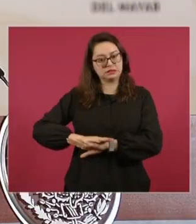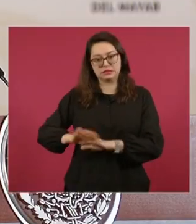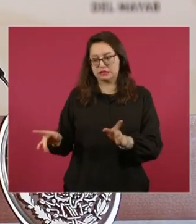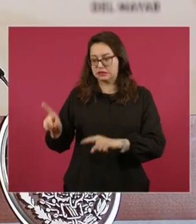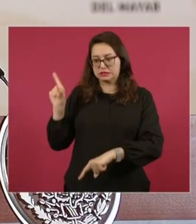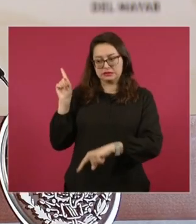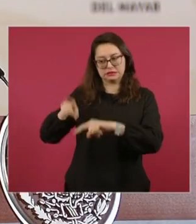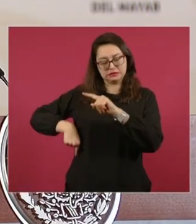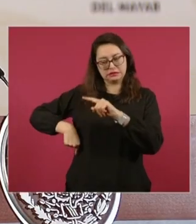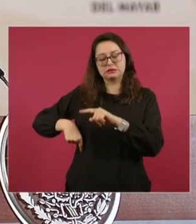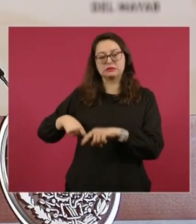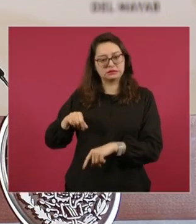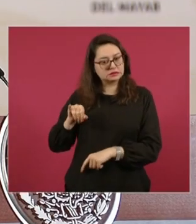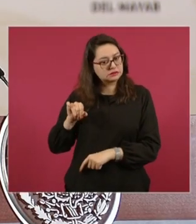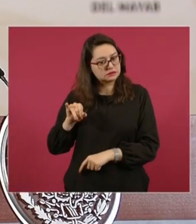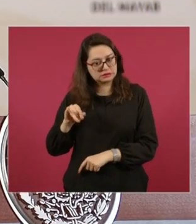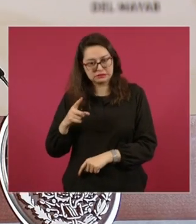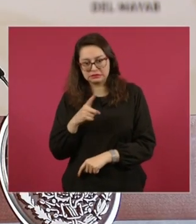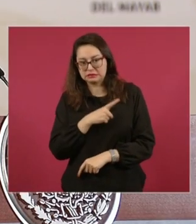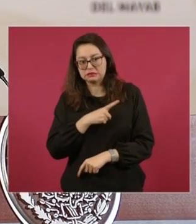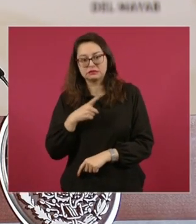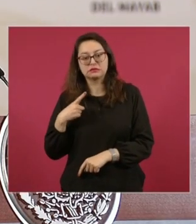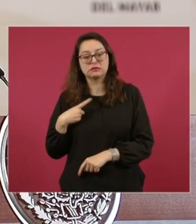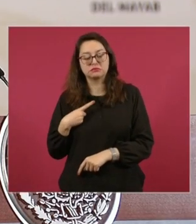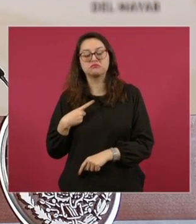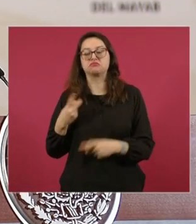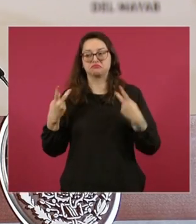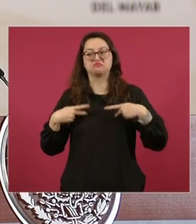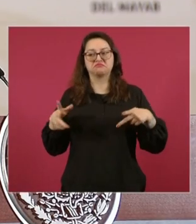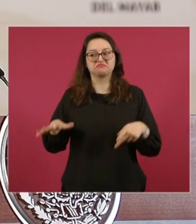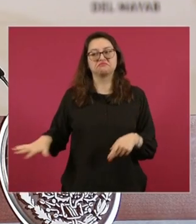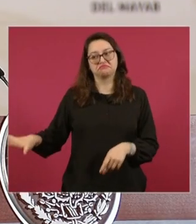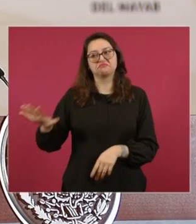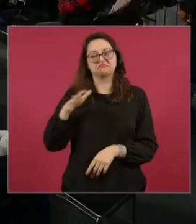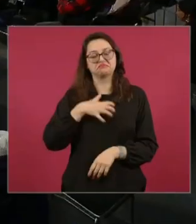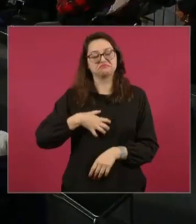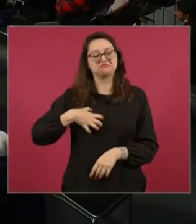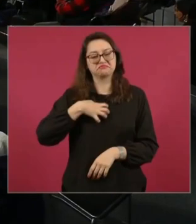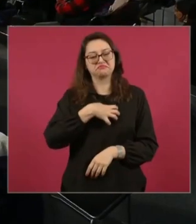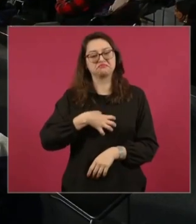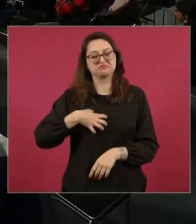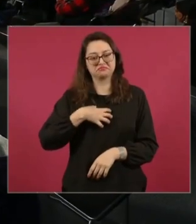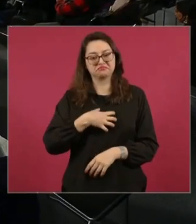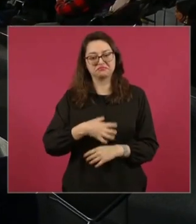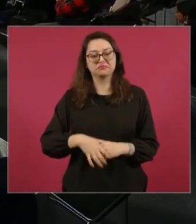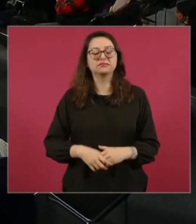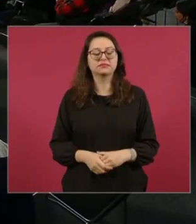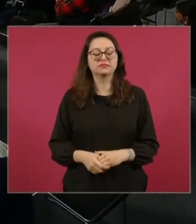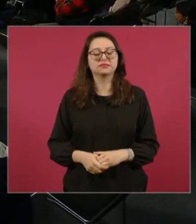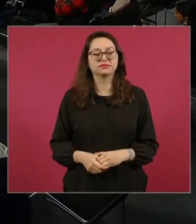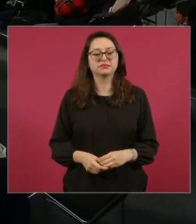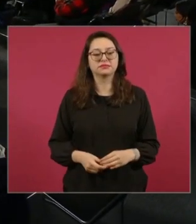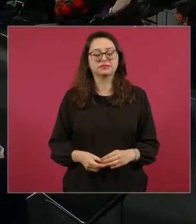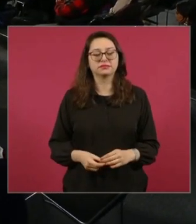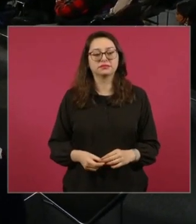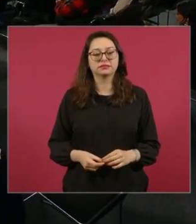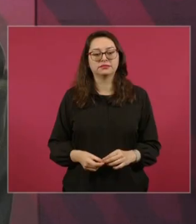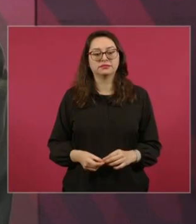sé que que la gente está contenta por esa decisión que se